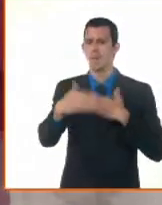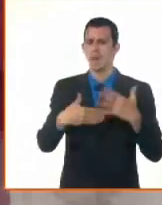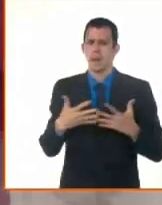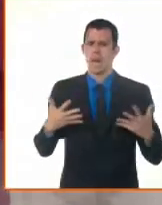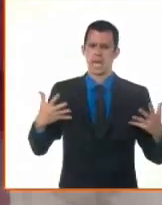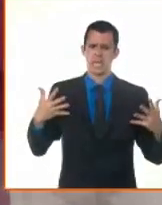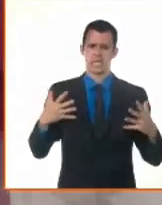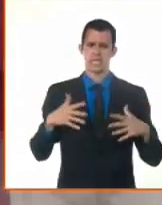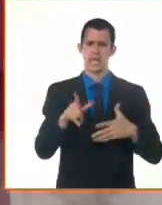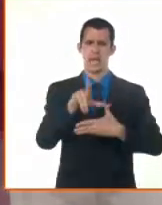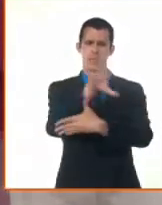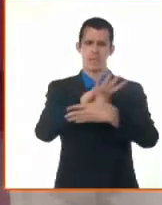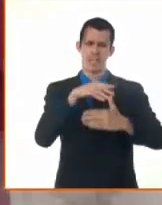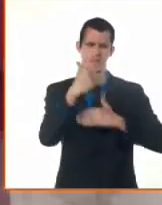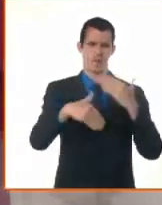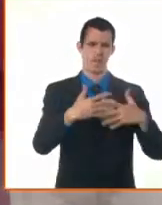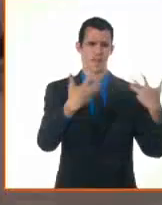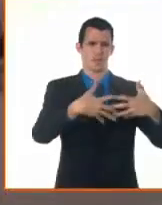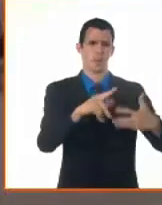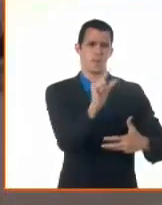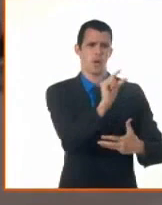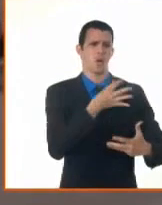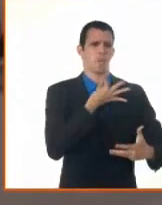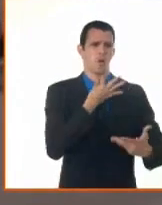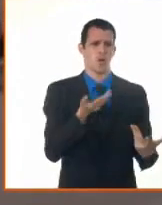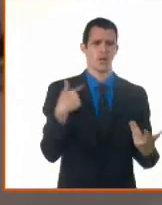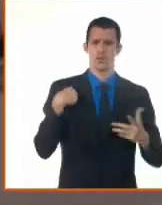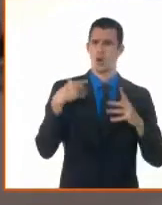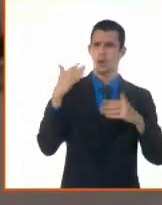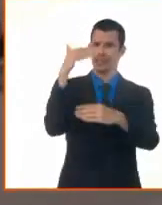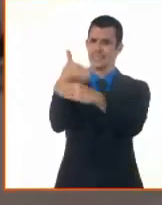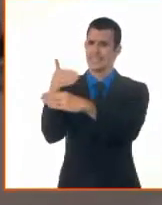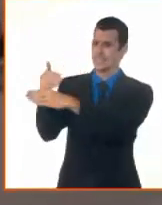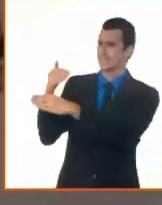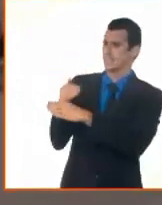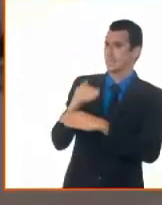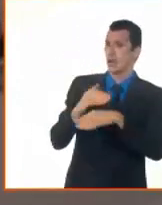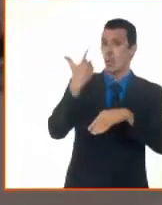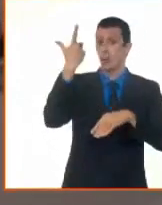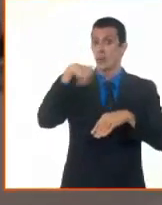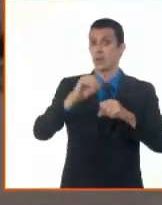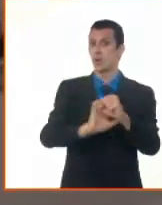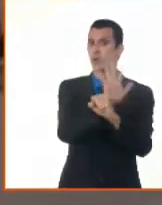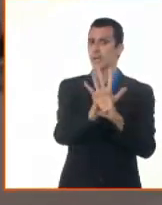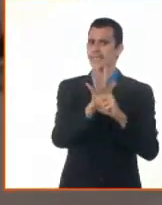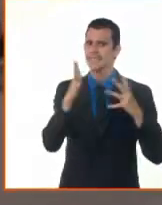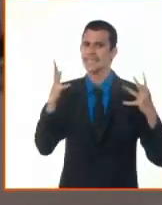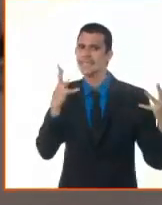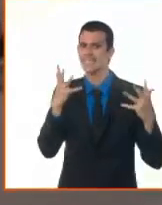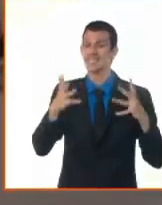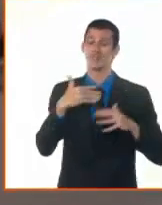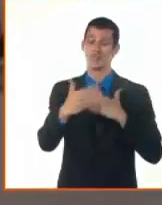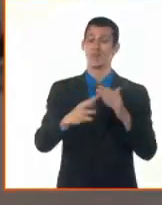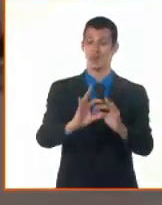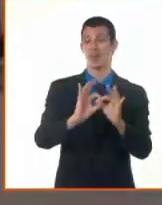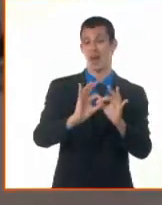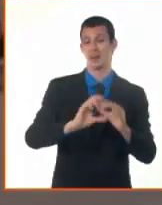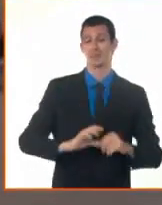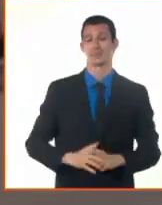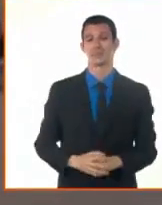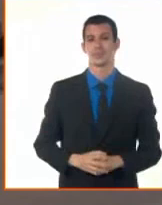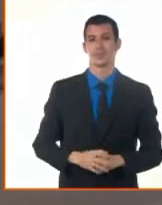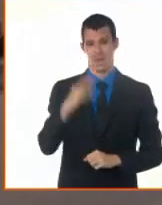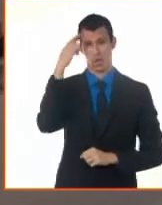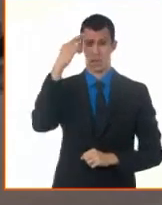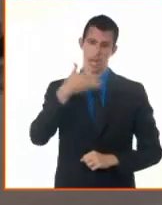los países lo están sufriendo vamos a decir con la misma con con el mismo nivel de alarma por ejemplo nosotros tenemos un caso particular